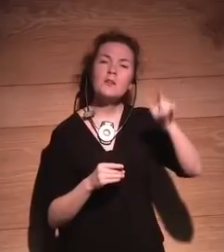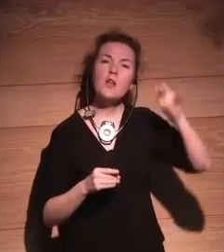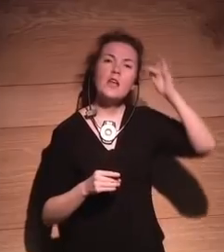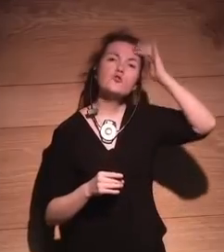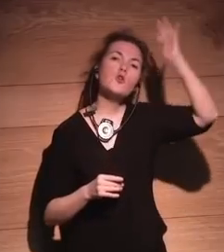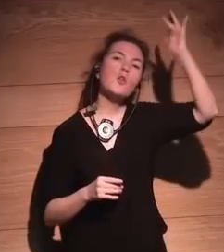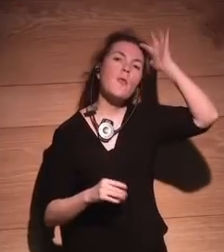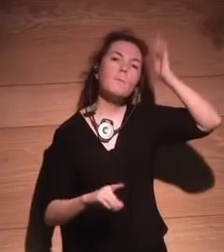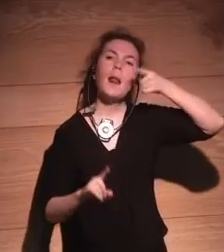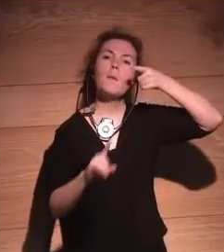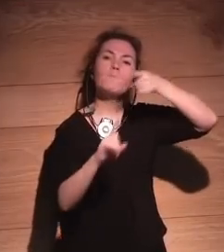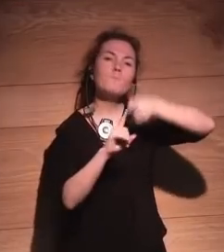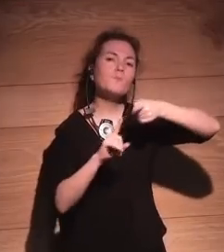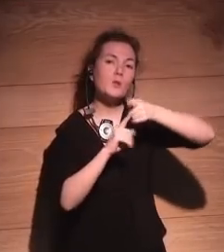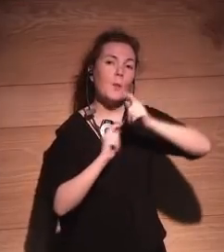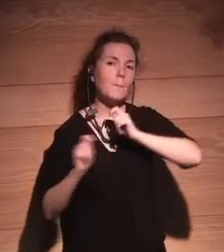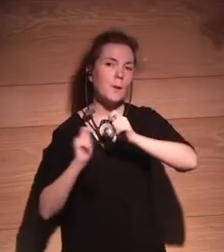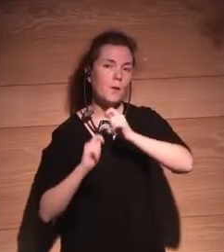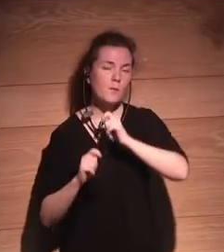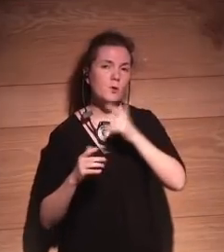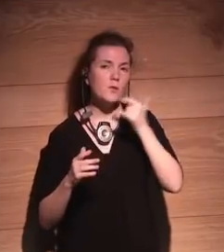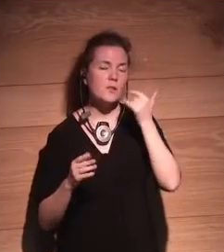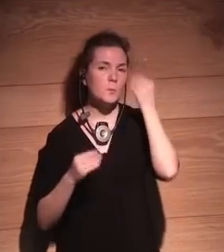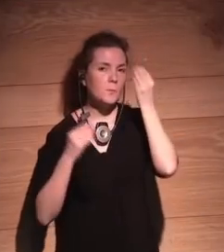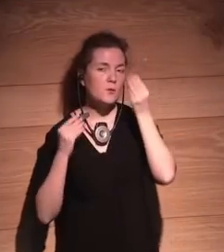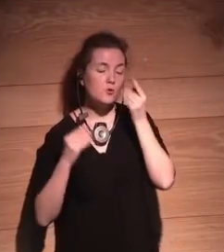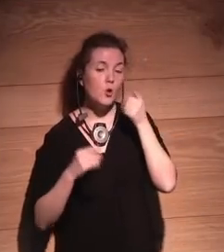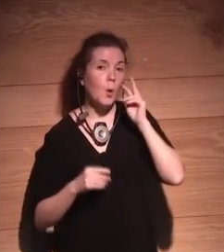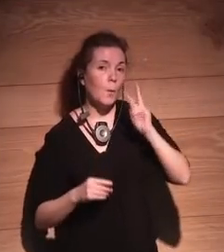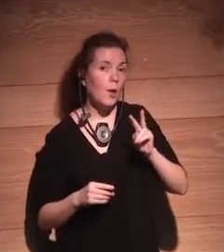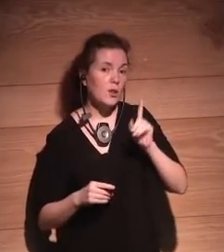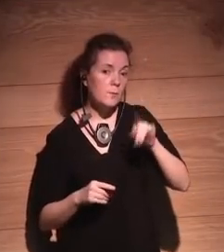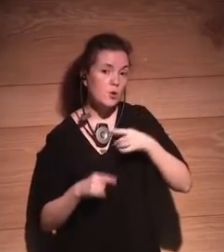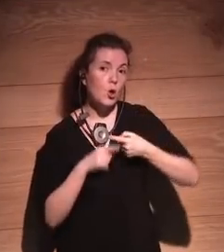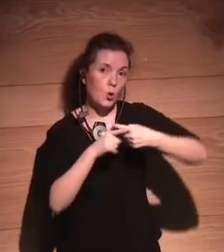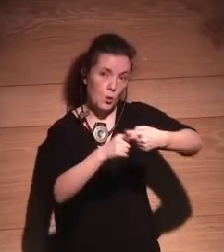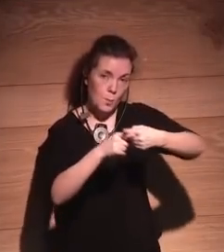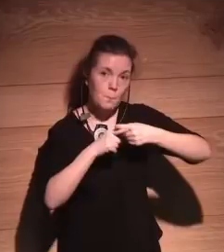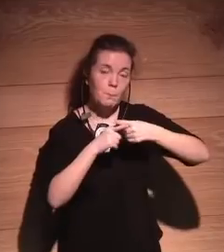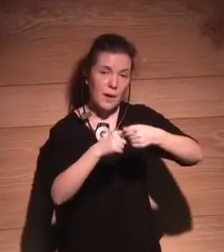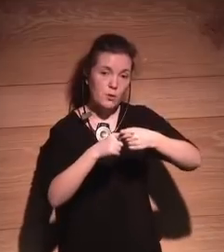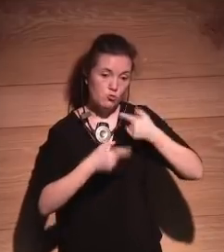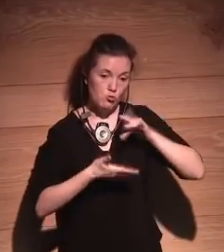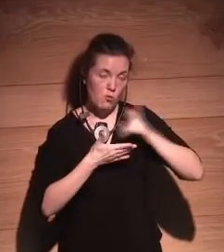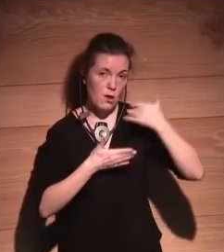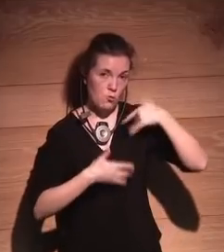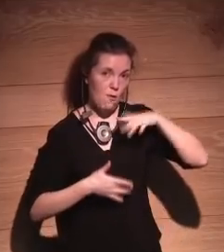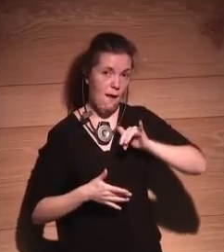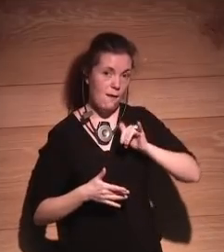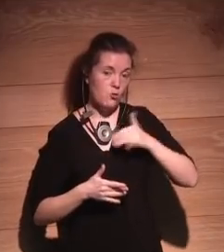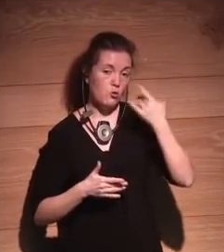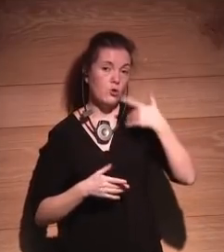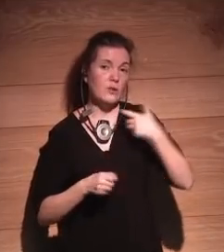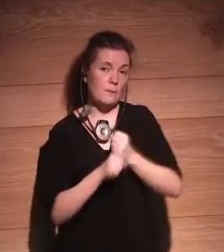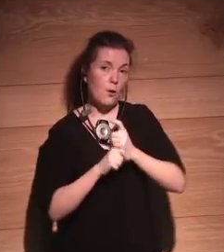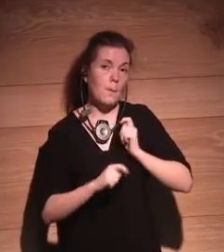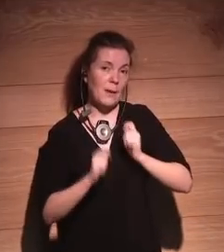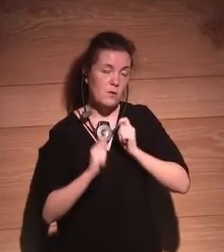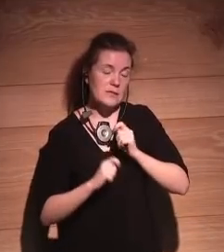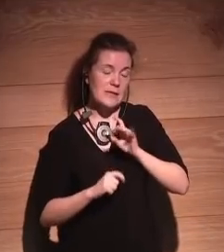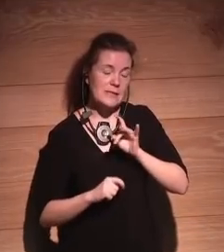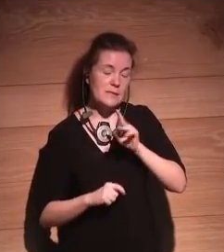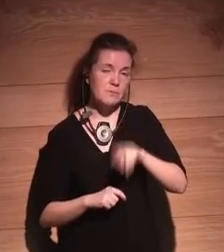el propósito del periodismo, y entonces yo eso no solo lo veo, sino que lo comparto y lo he compartido, lo he tenido, ¿no? He sido periodista, ¿no? Pero